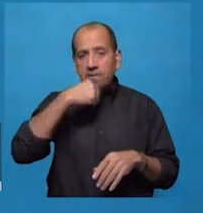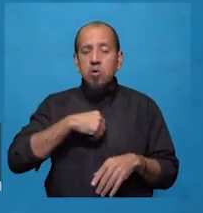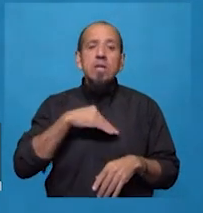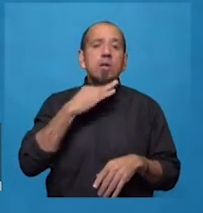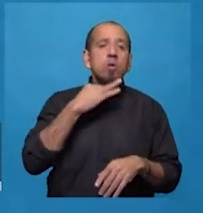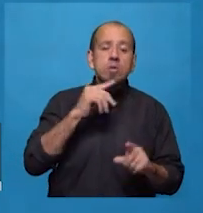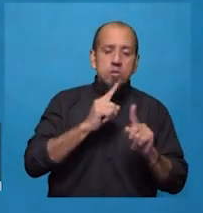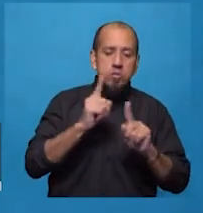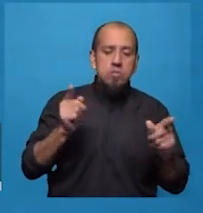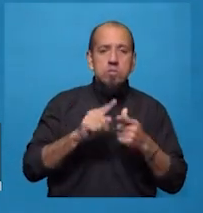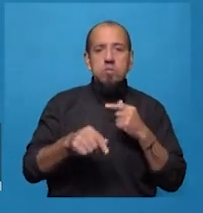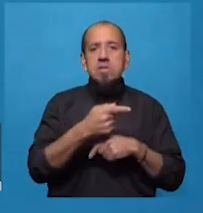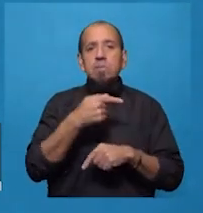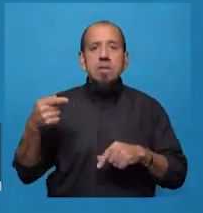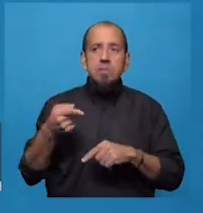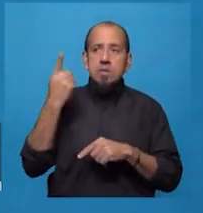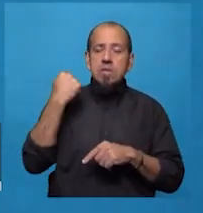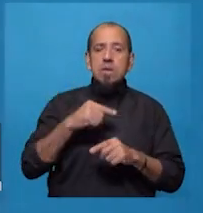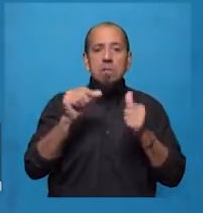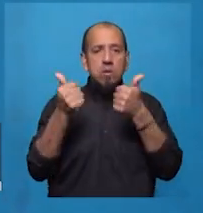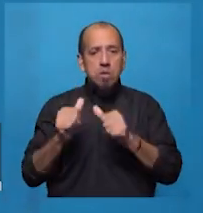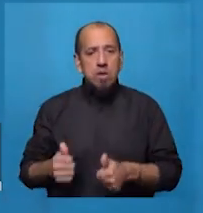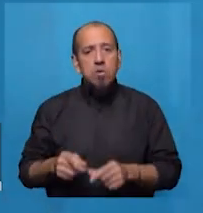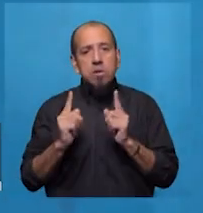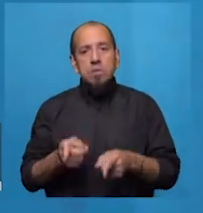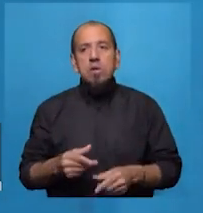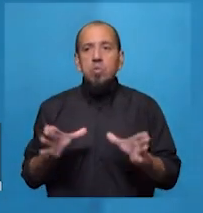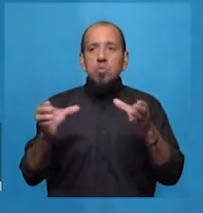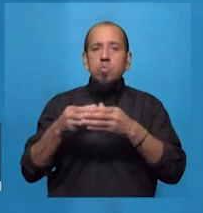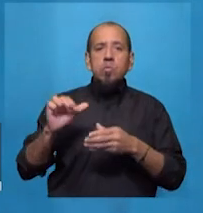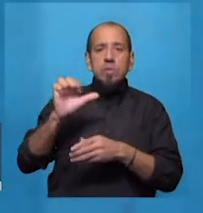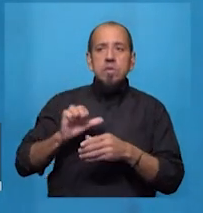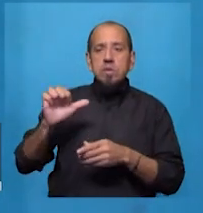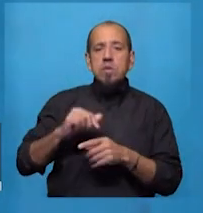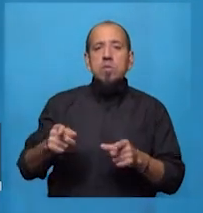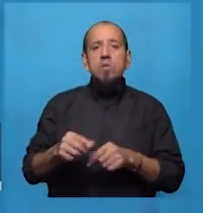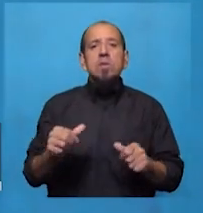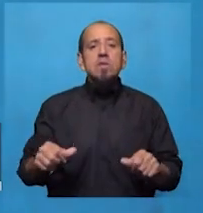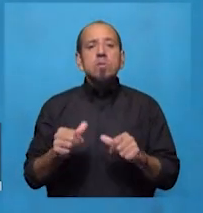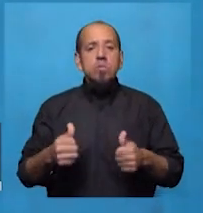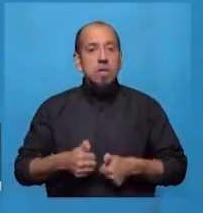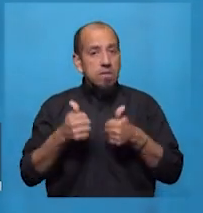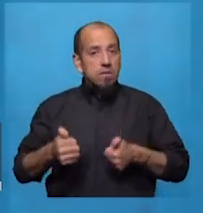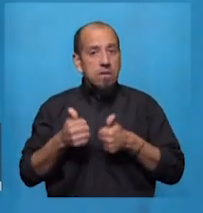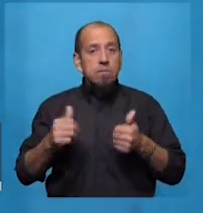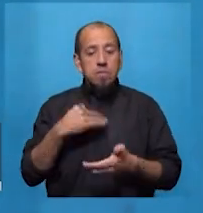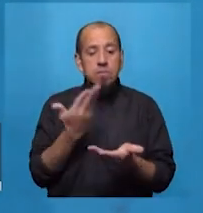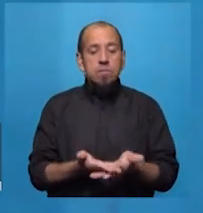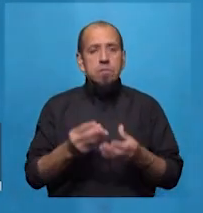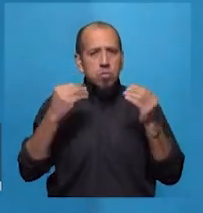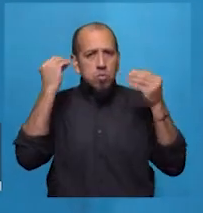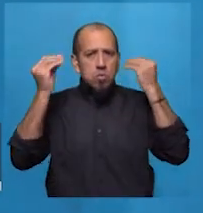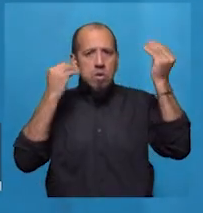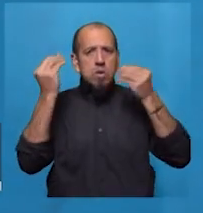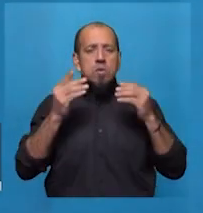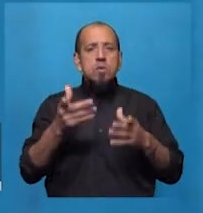la semana pasada Maldonado también se manifestó eso la cámara empresarial hizo una actividad justamente para plantear su preocupaciones